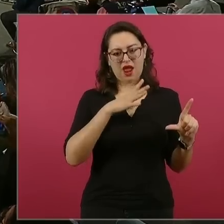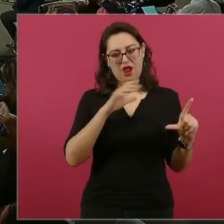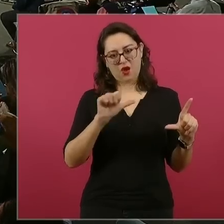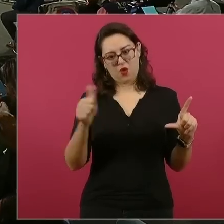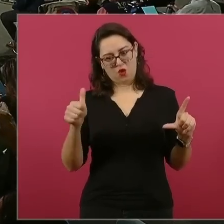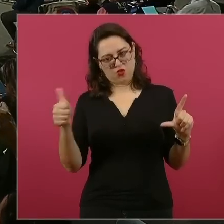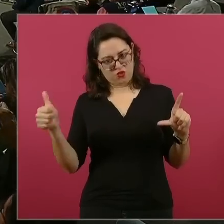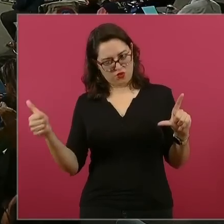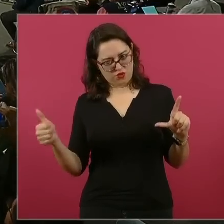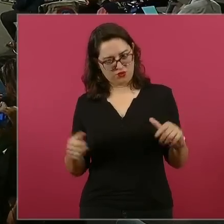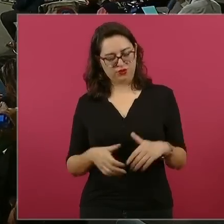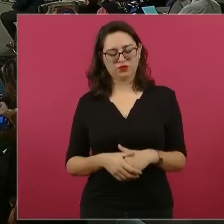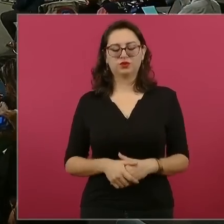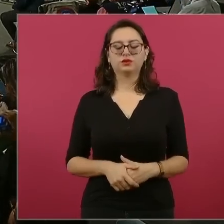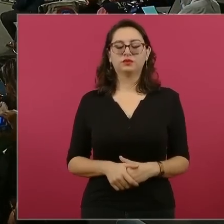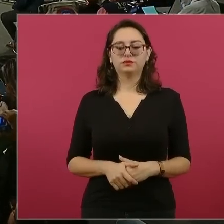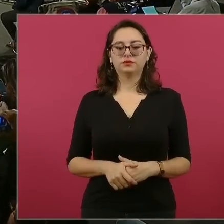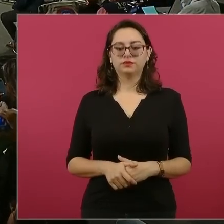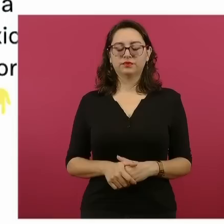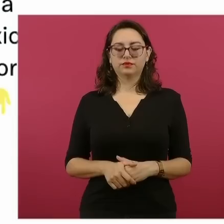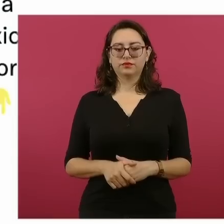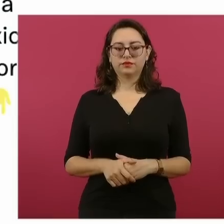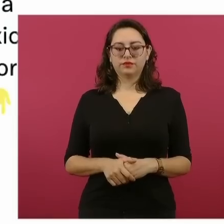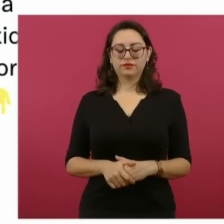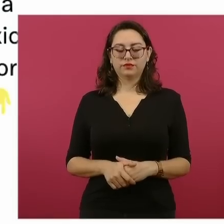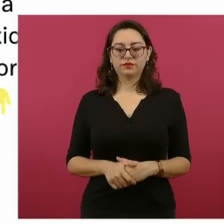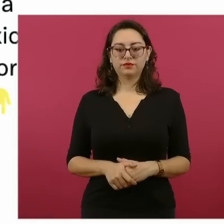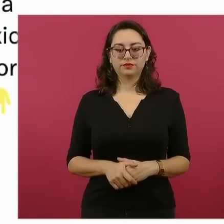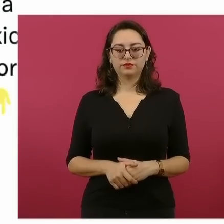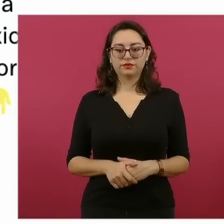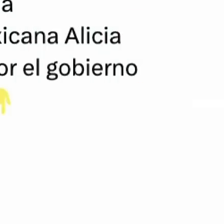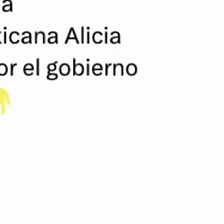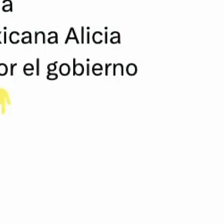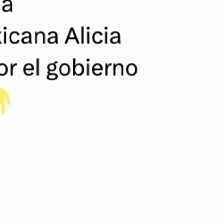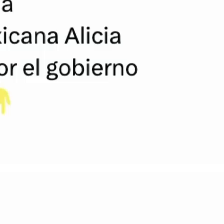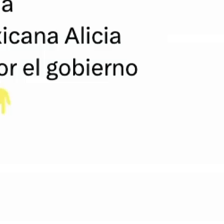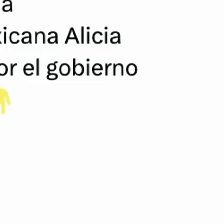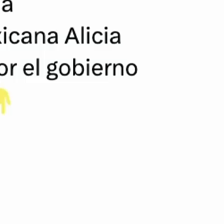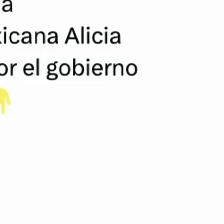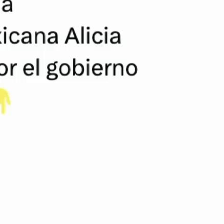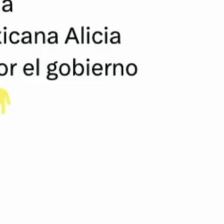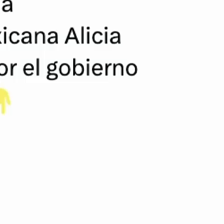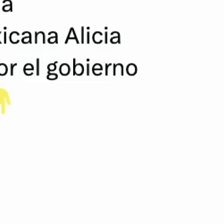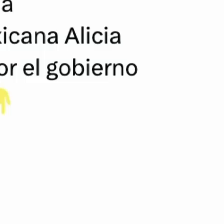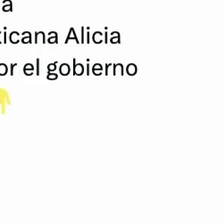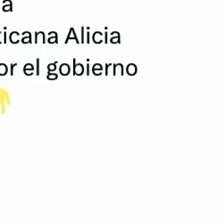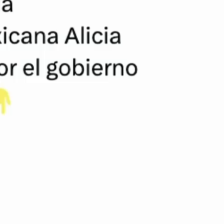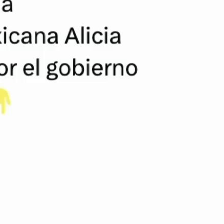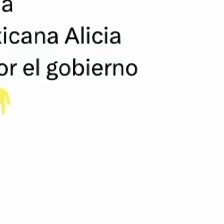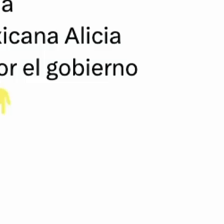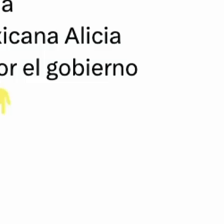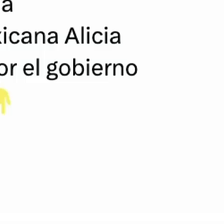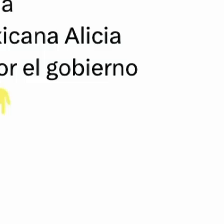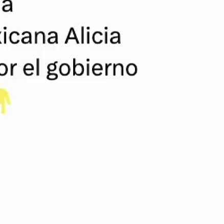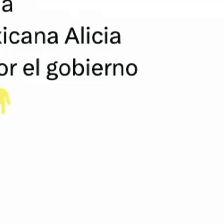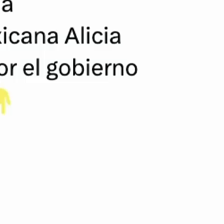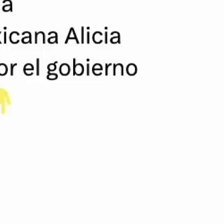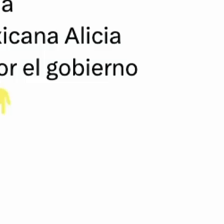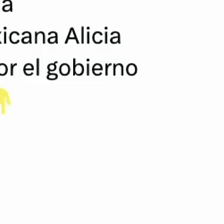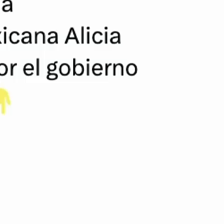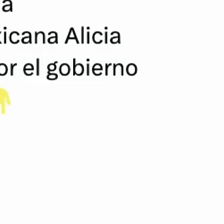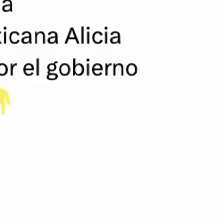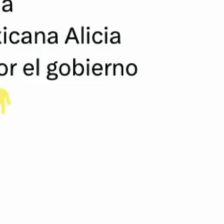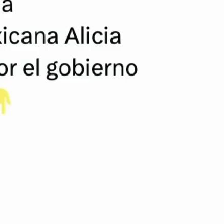es parte. No, pero hay otro. De ella. De ella. Dice, sí,